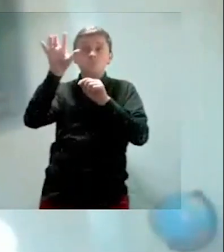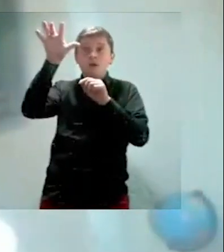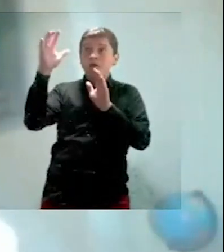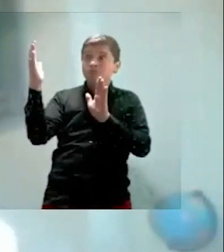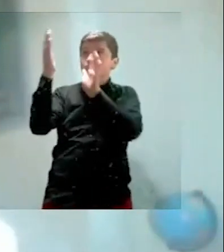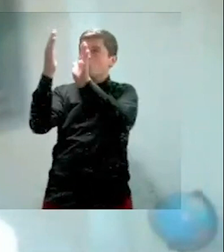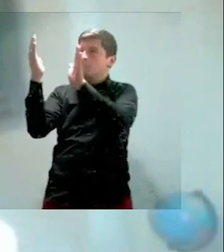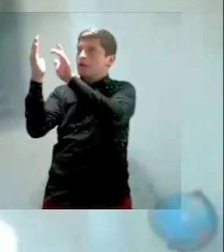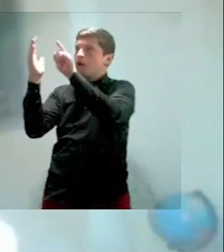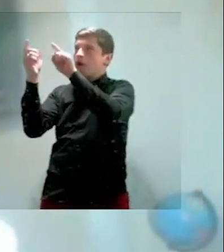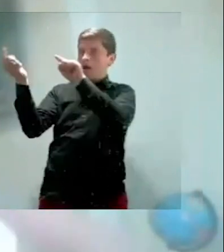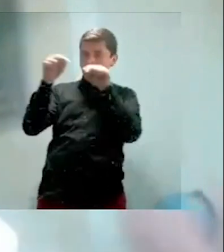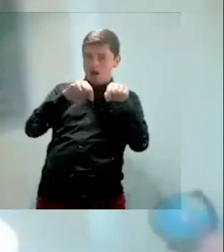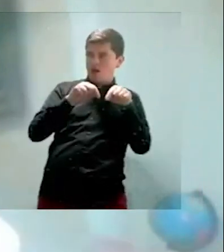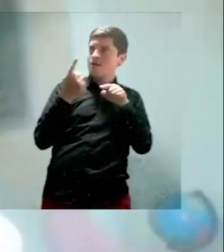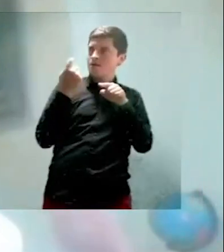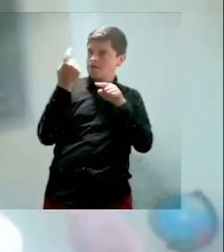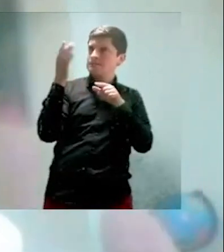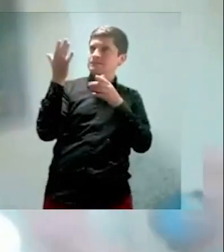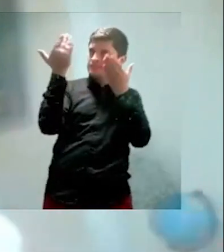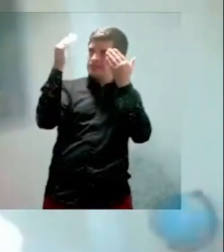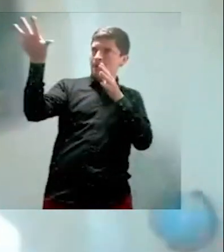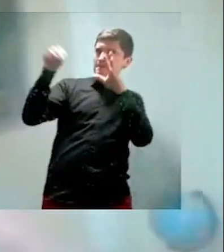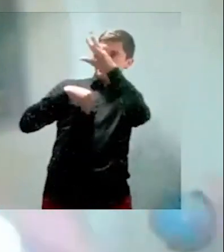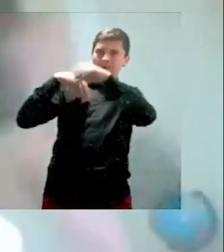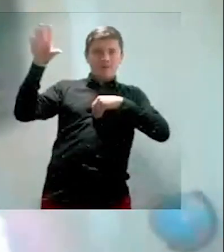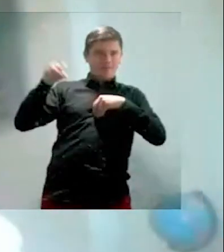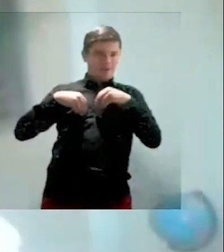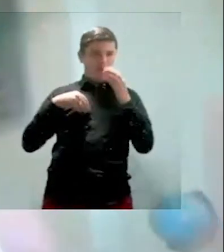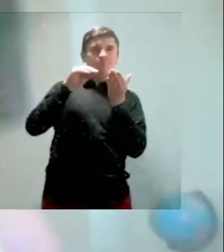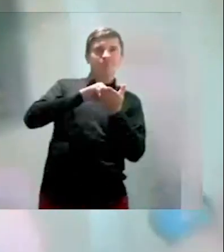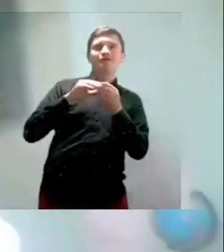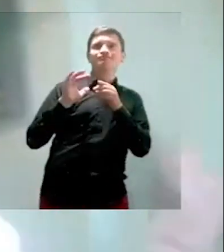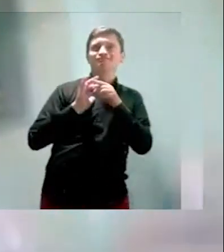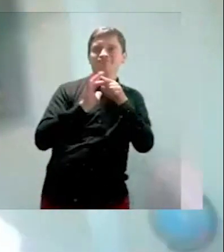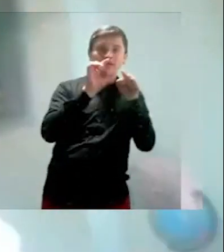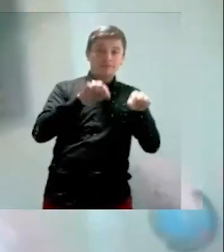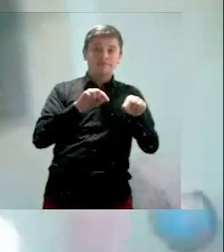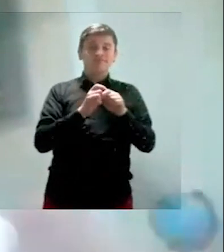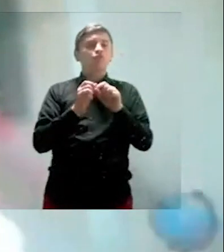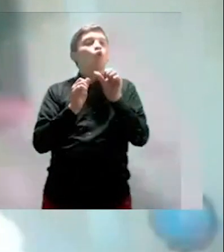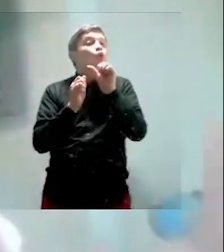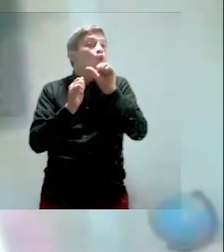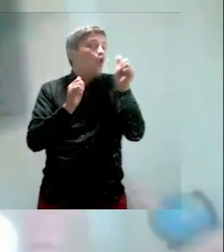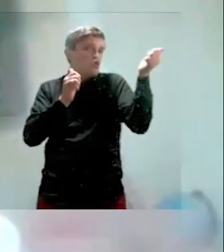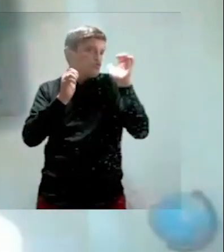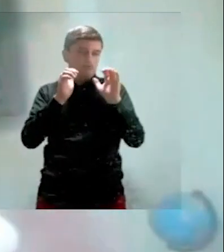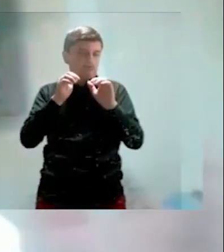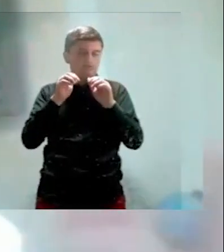fácticos similares a los nuestros y la Corte hace, digamos, un proceso